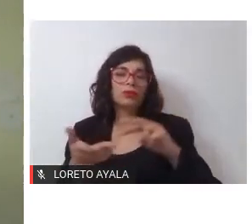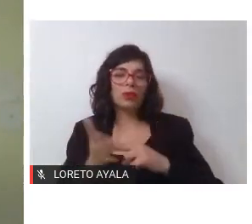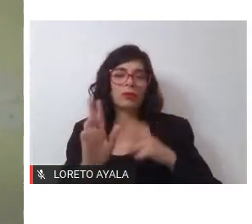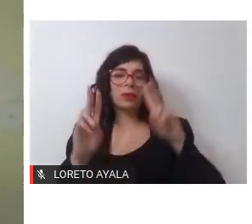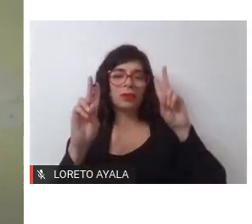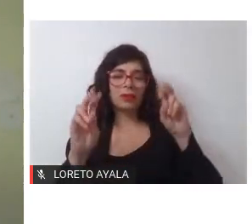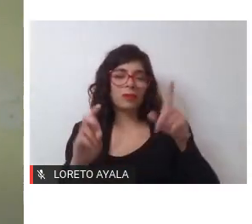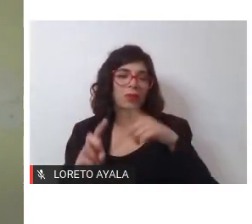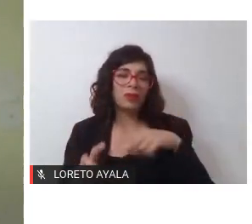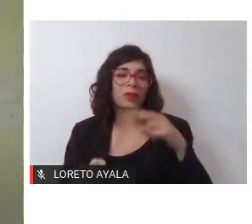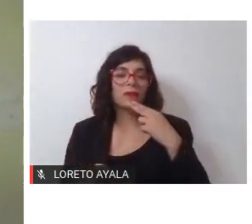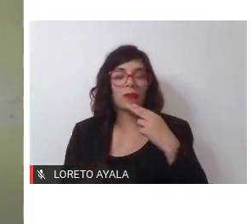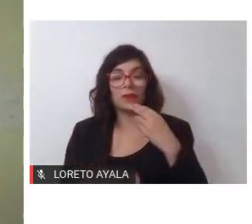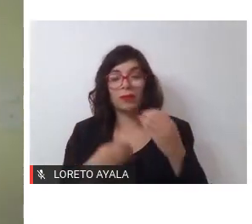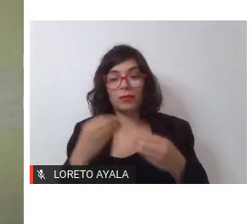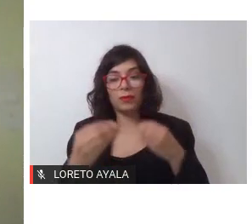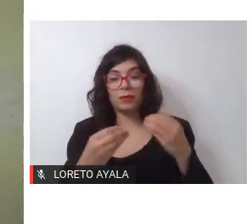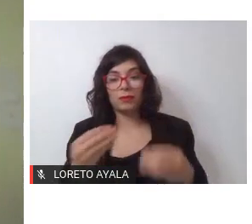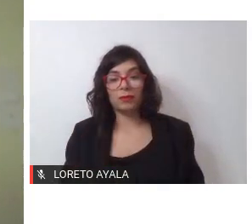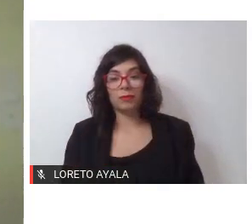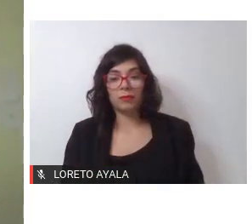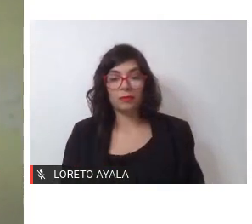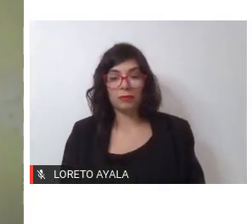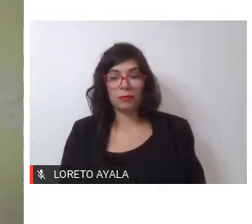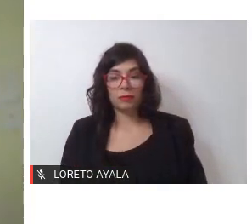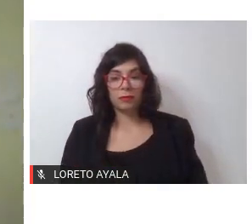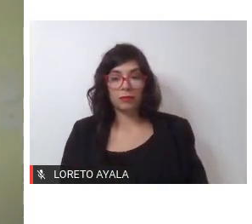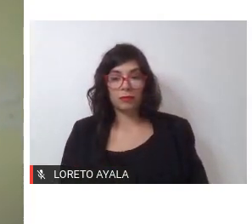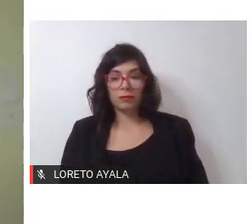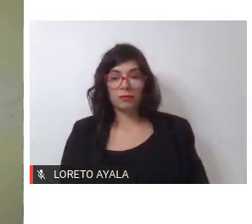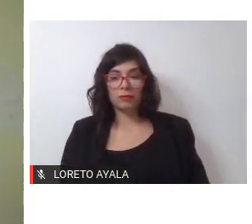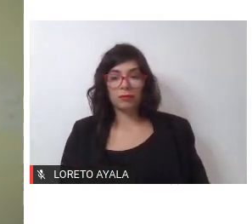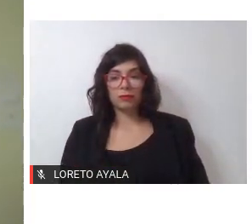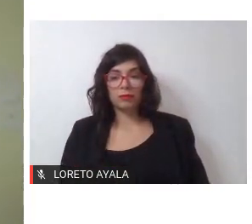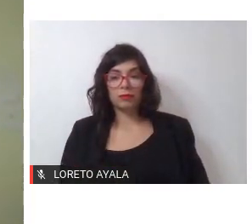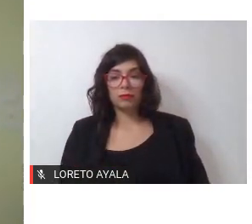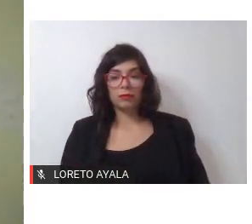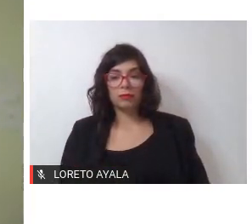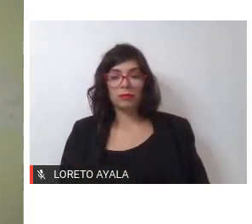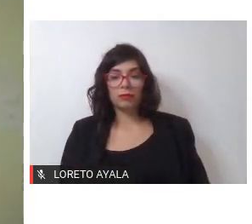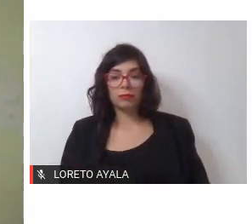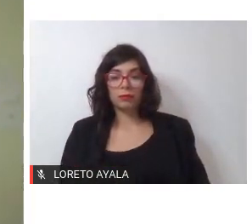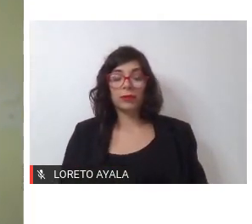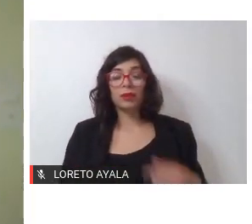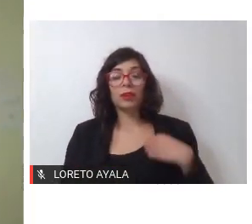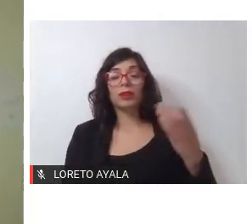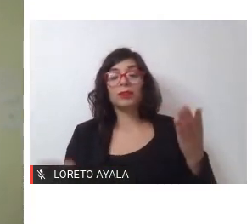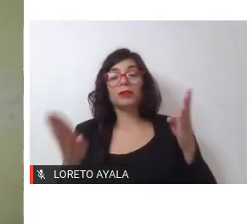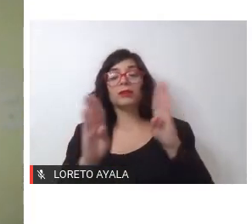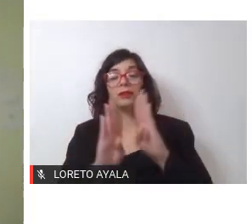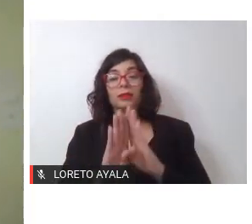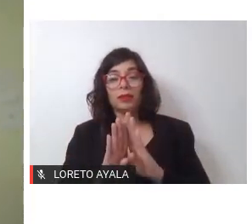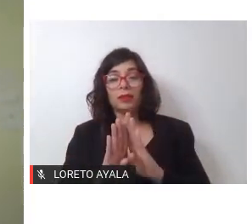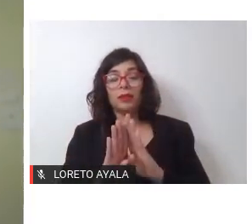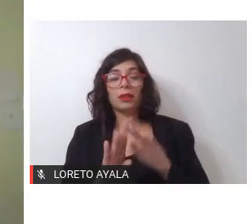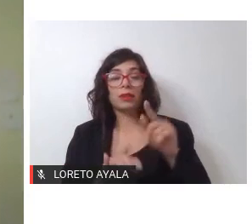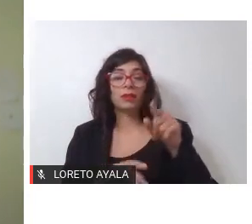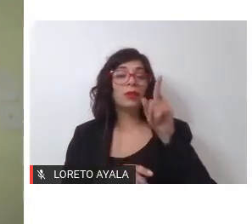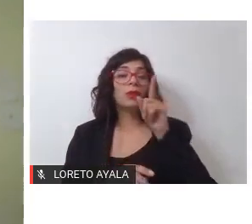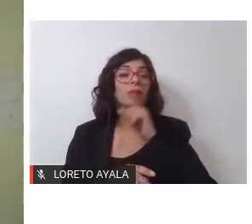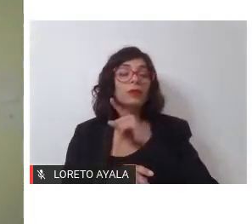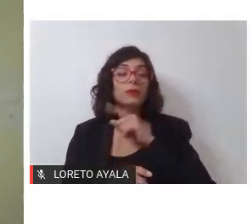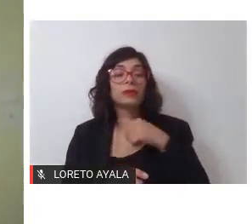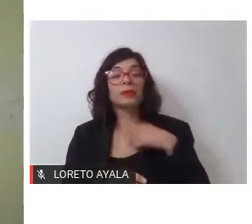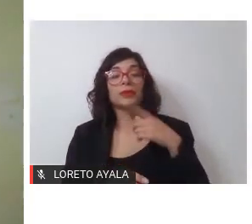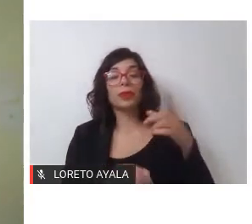viviendo en el mundo rural. Quiero cerrar con las palabras que me encantó en el chat, que me